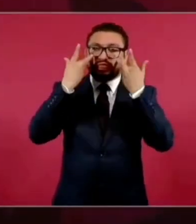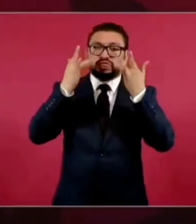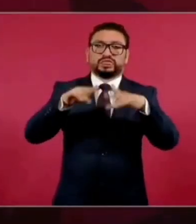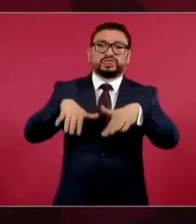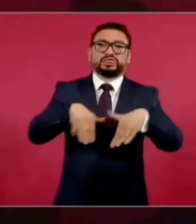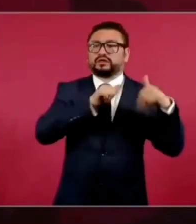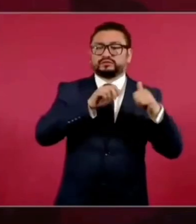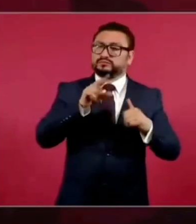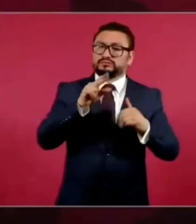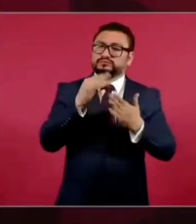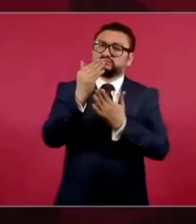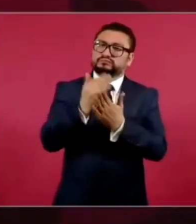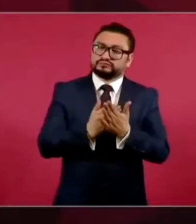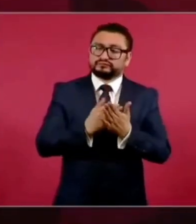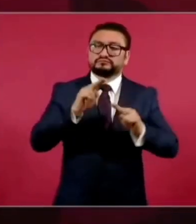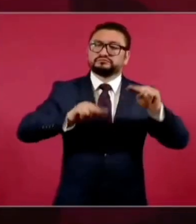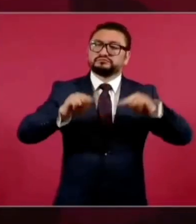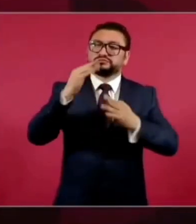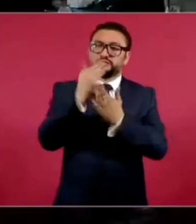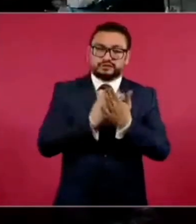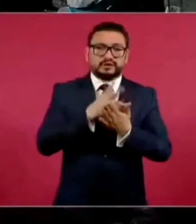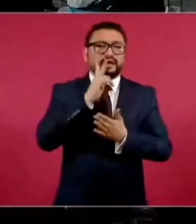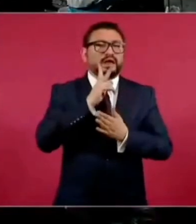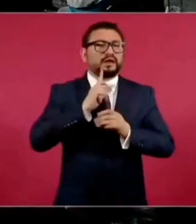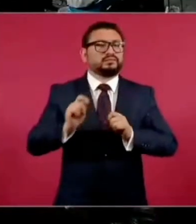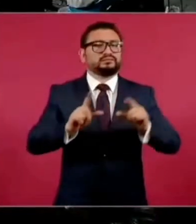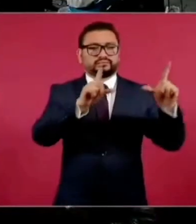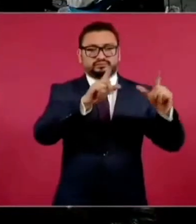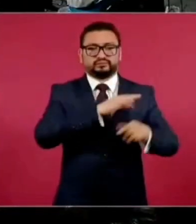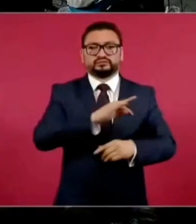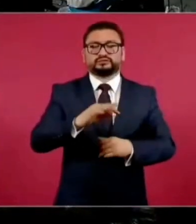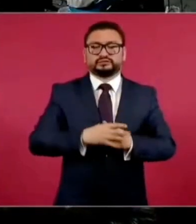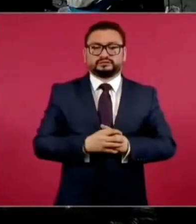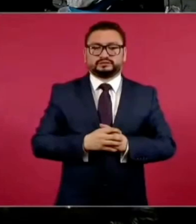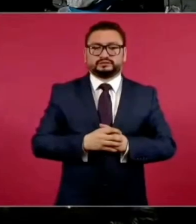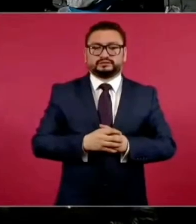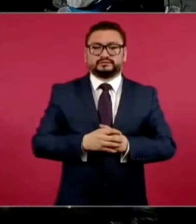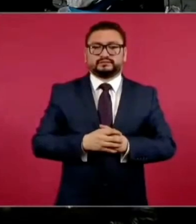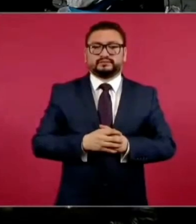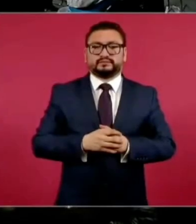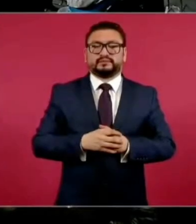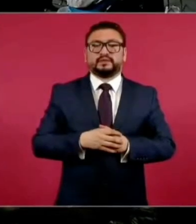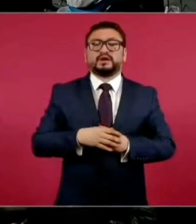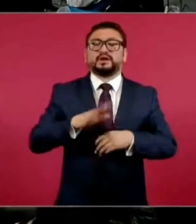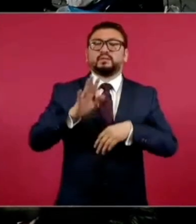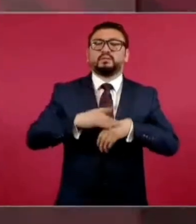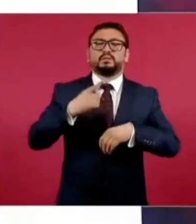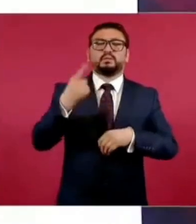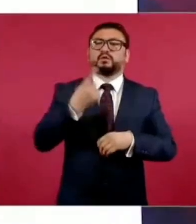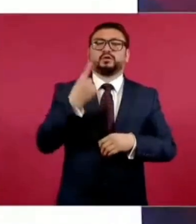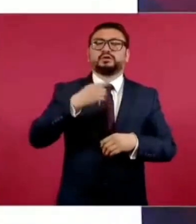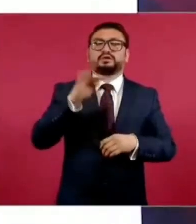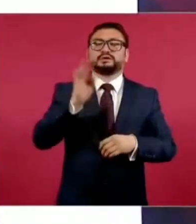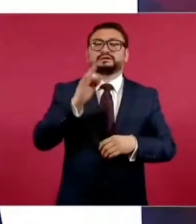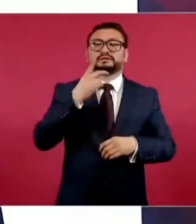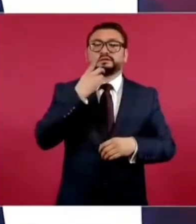A ver si no pones ese dato. Presidente. Porque no solo es decir,